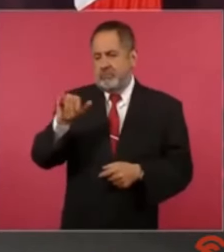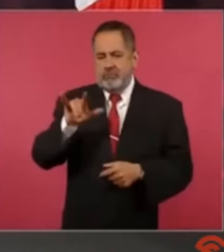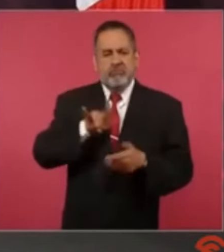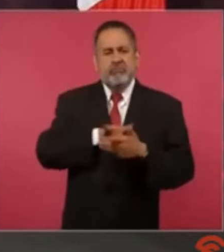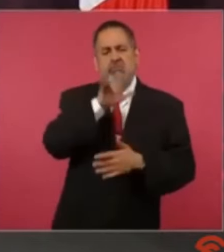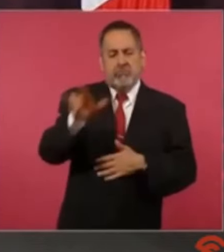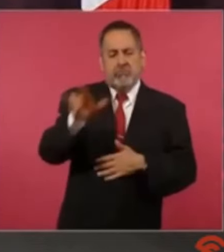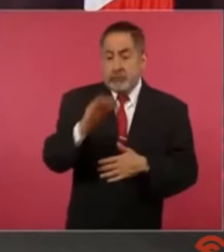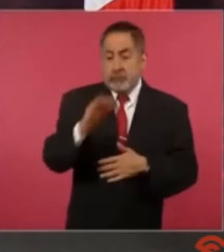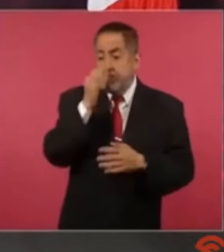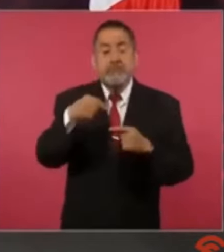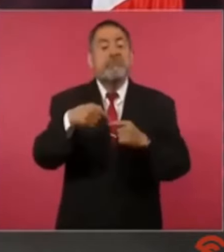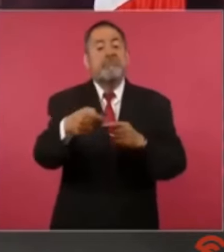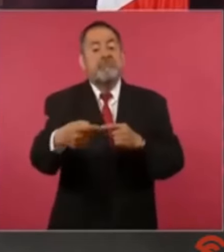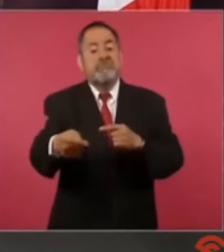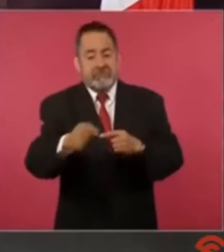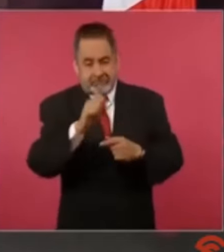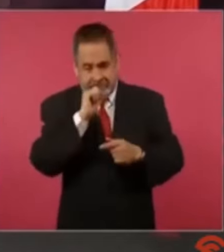En unos días más